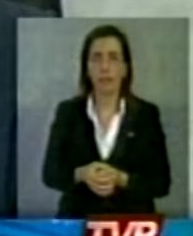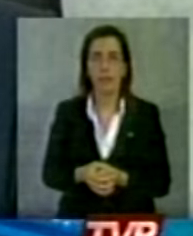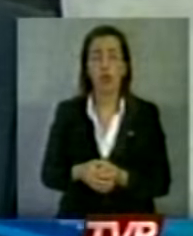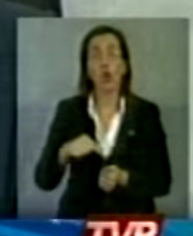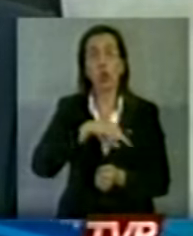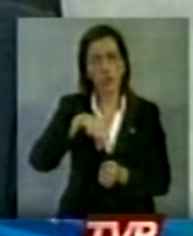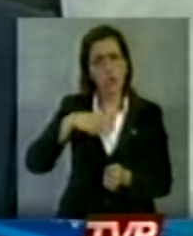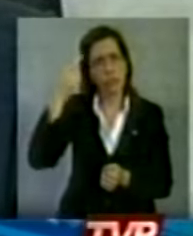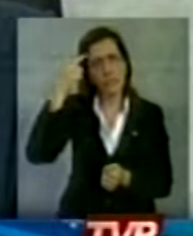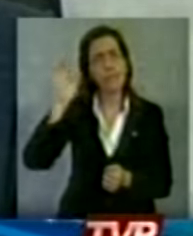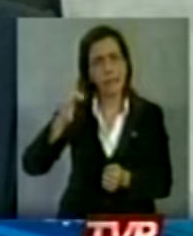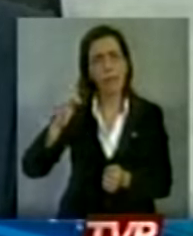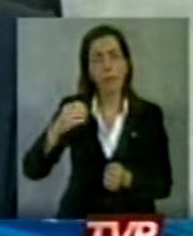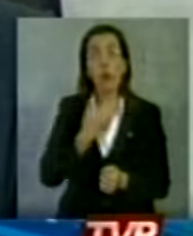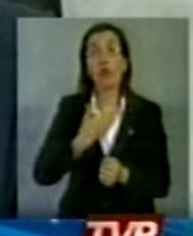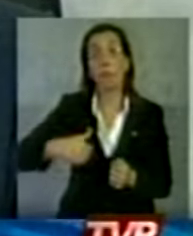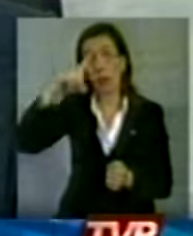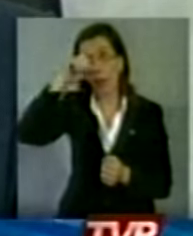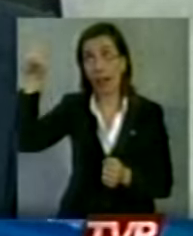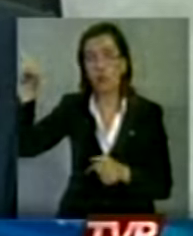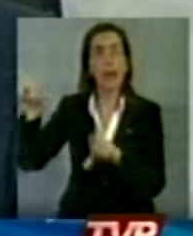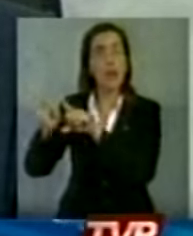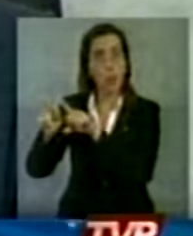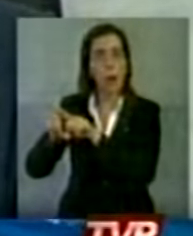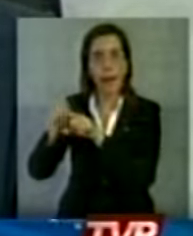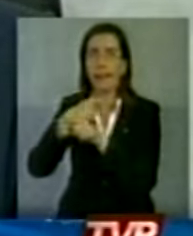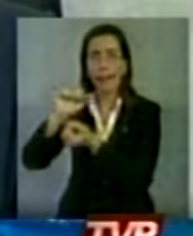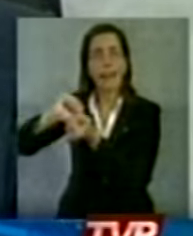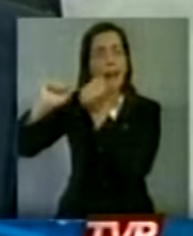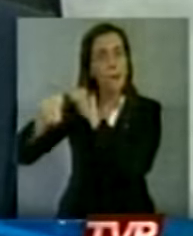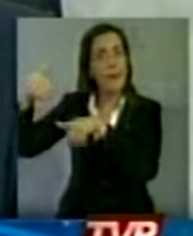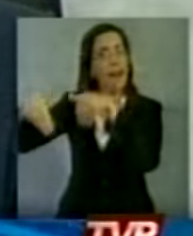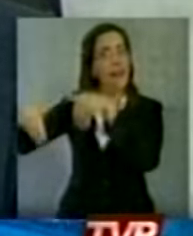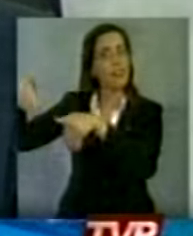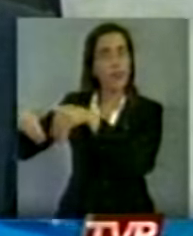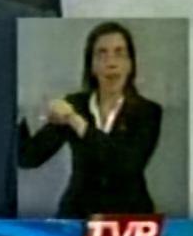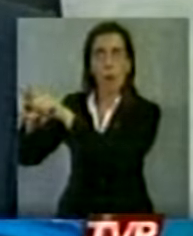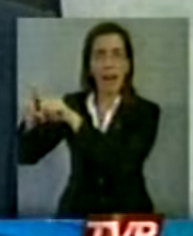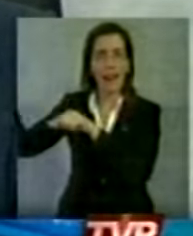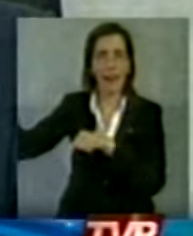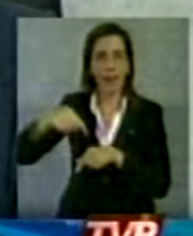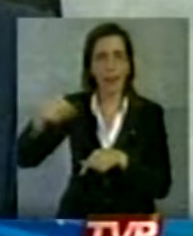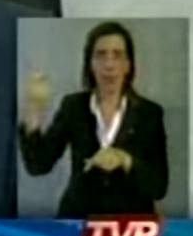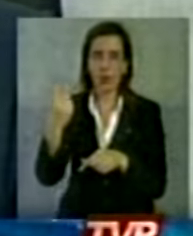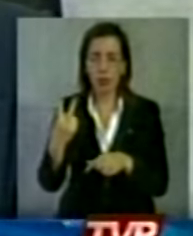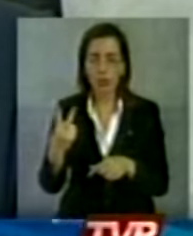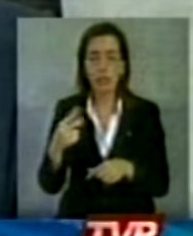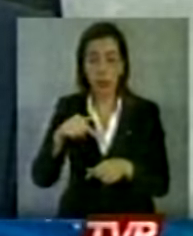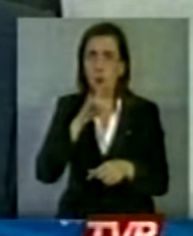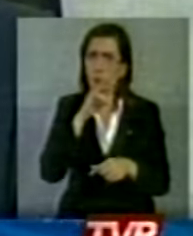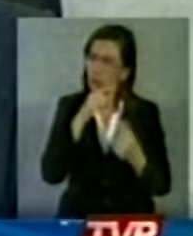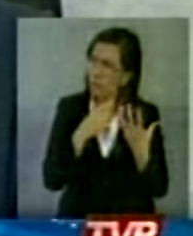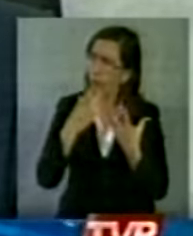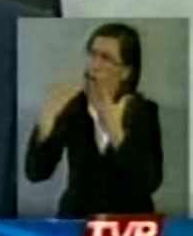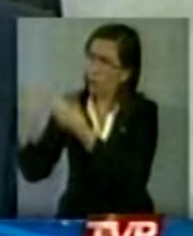Gobierno Nacional ha manifestado su voluntad de encarar reformas en este tema, de la cual nuestra provincia participa